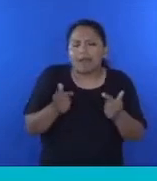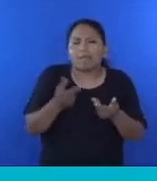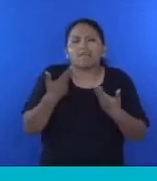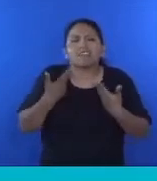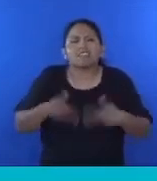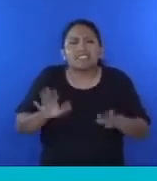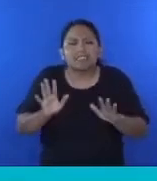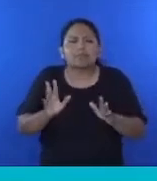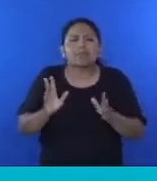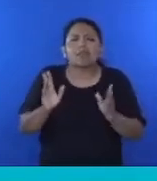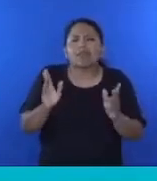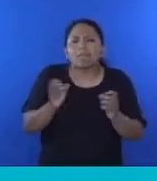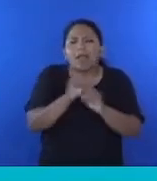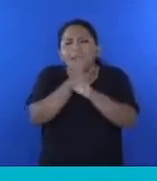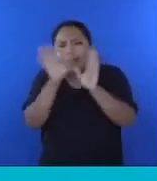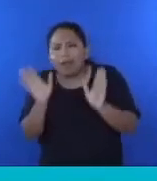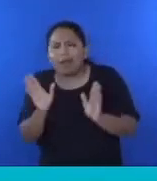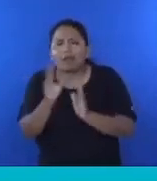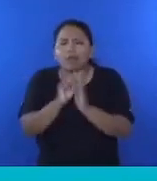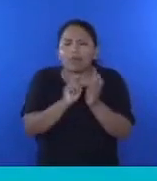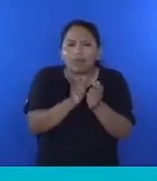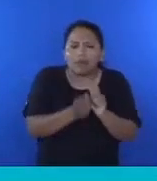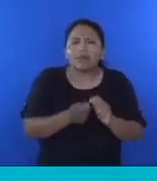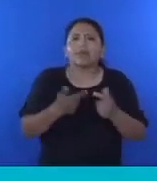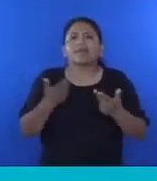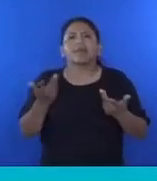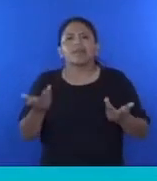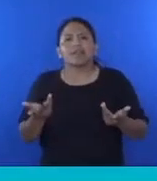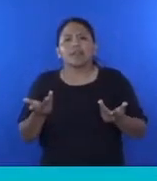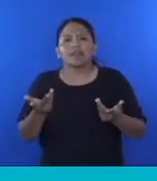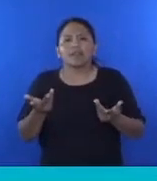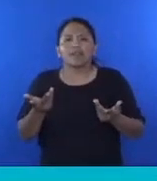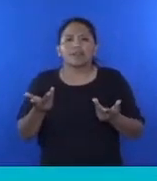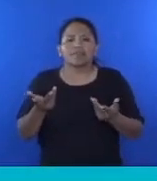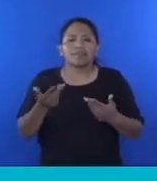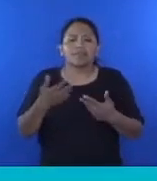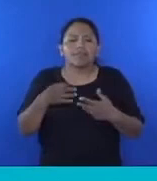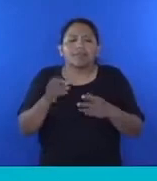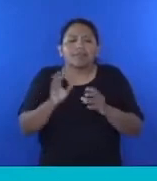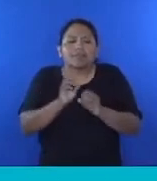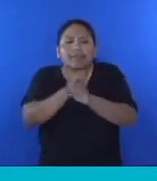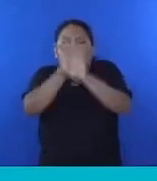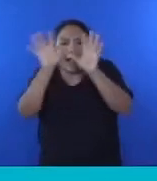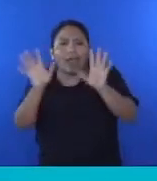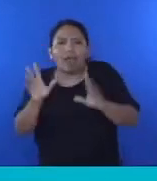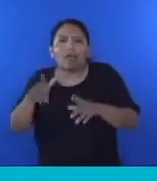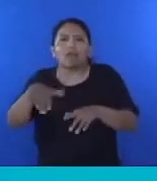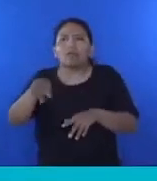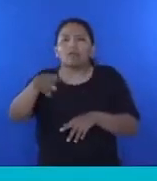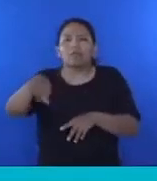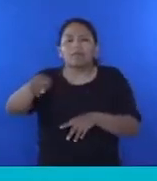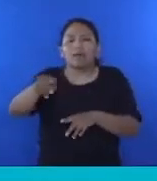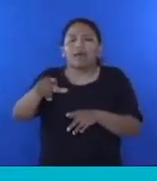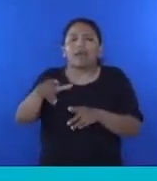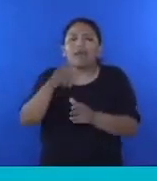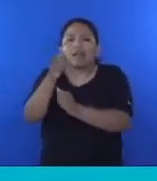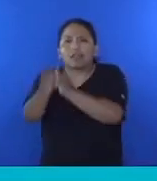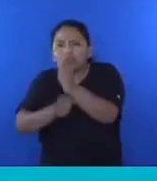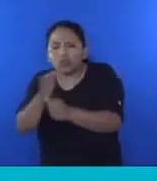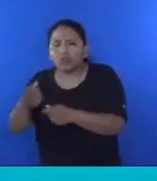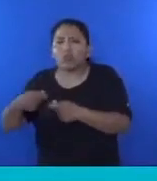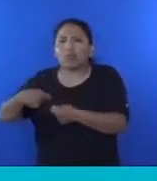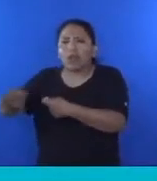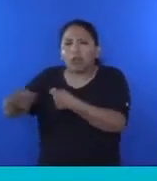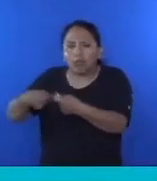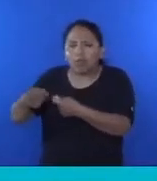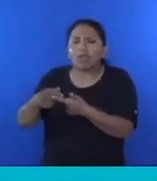más sencillo, que tiene que ser más claro, que tiene que ser transparente para la industria, para el